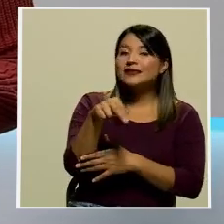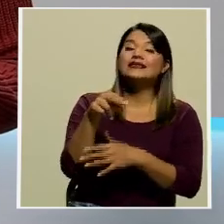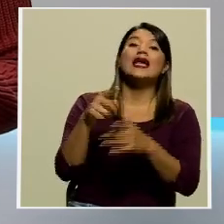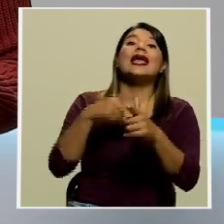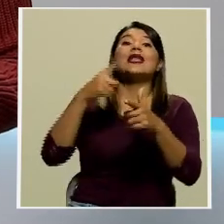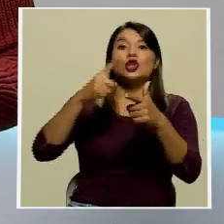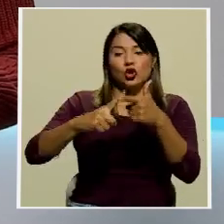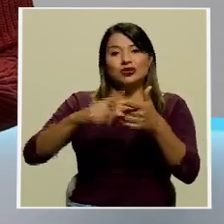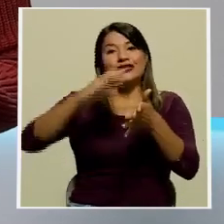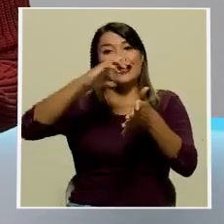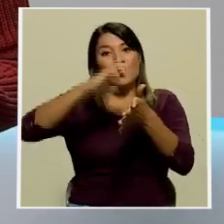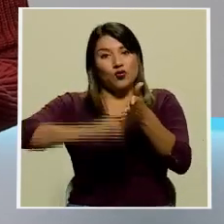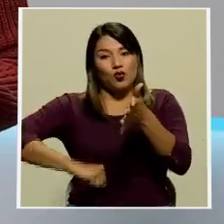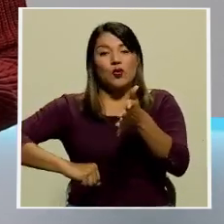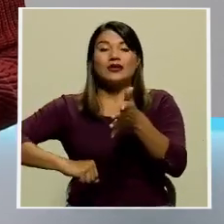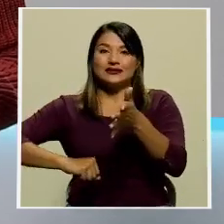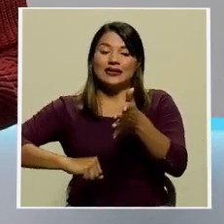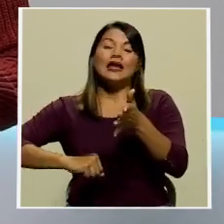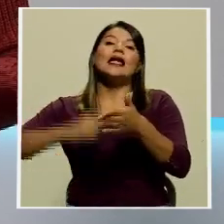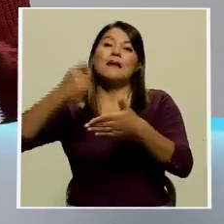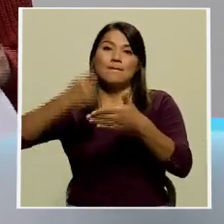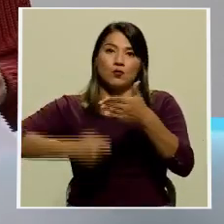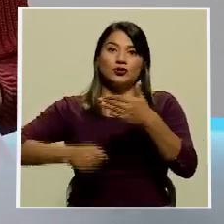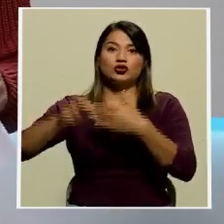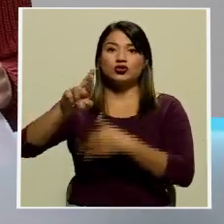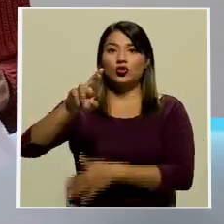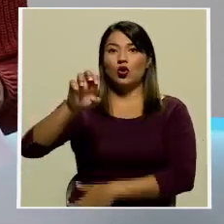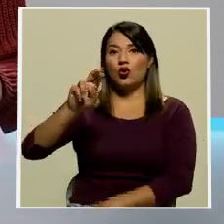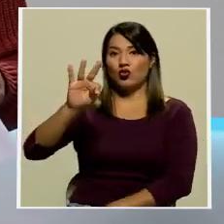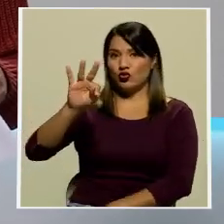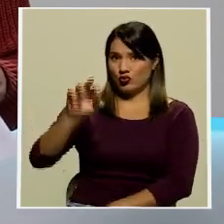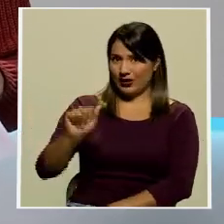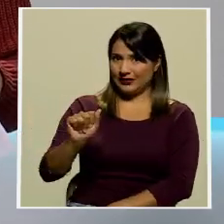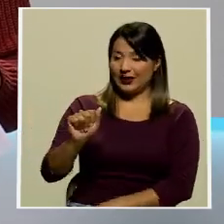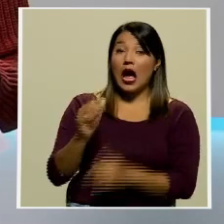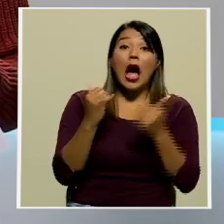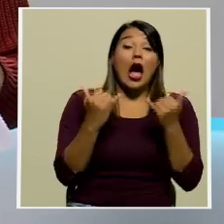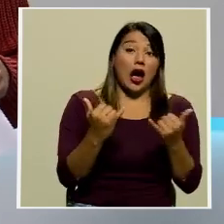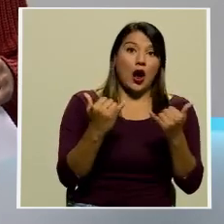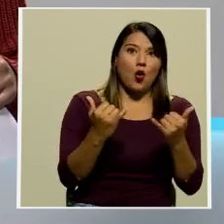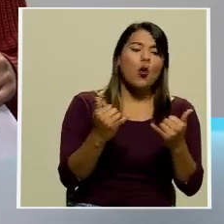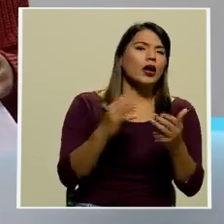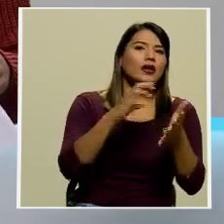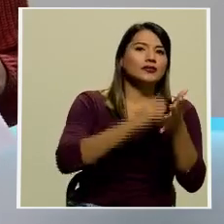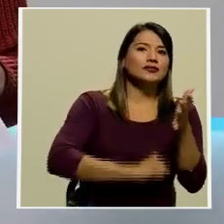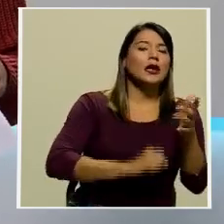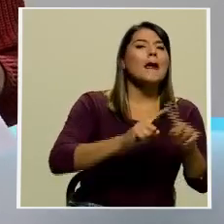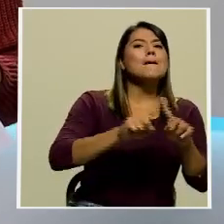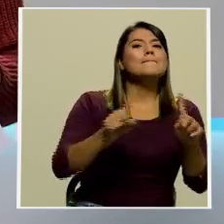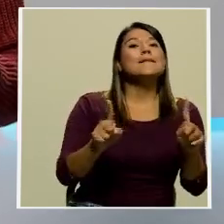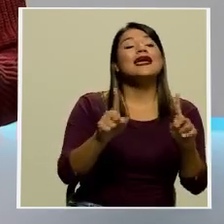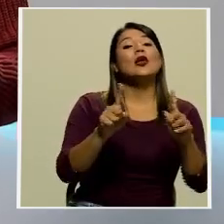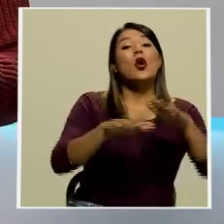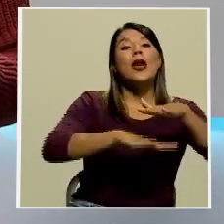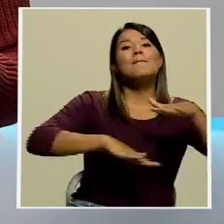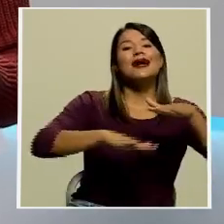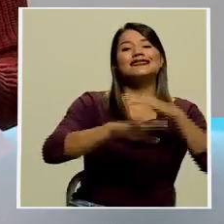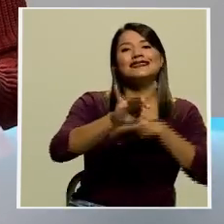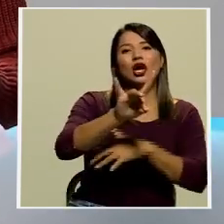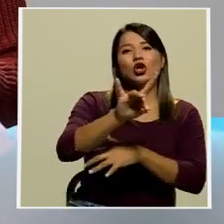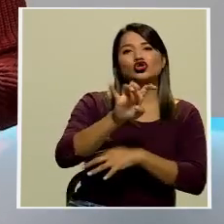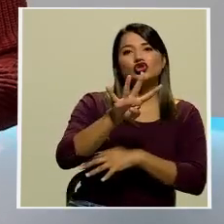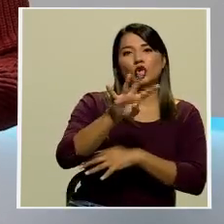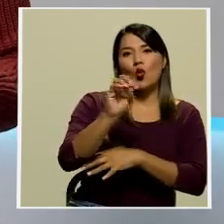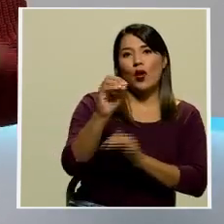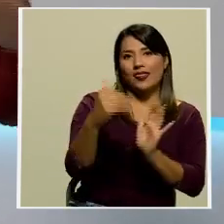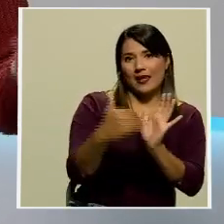una reducción del impuesto sobre la renta. Actualmente está fijado en unos 840.000 colones, pero con